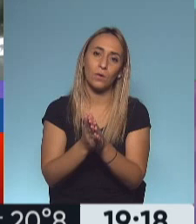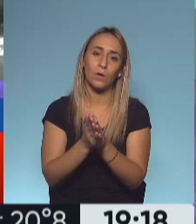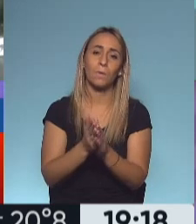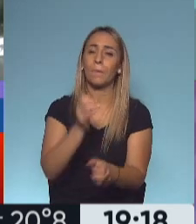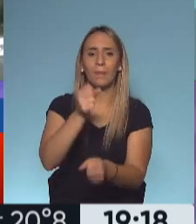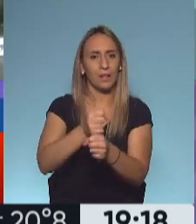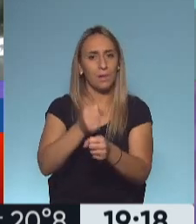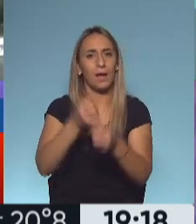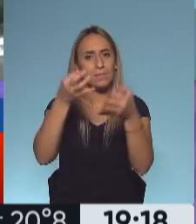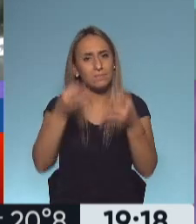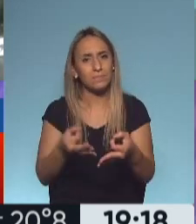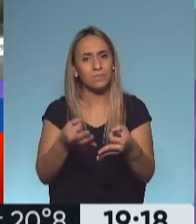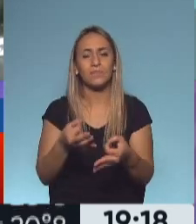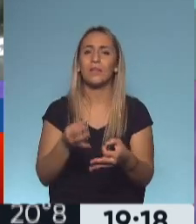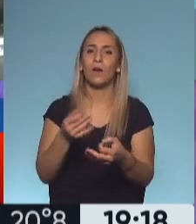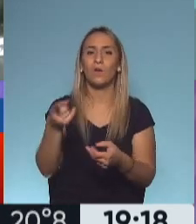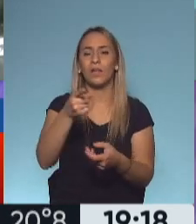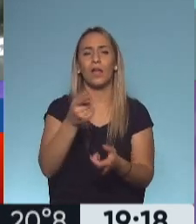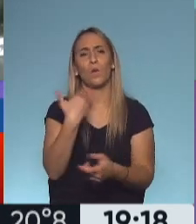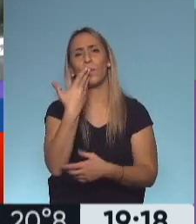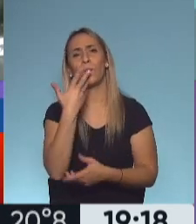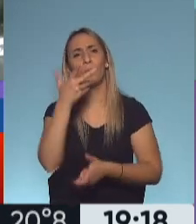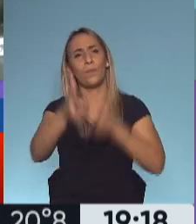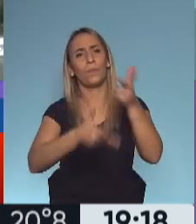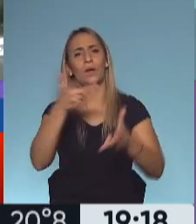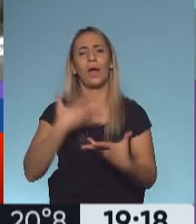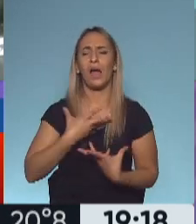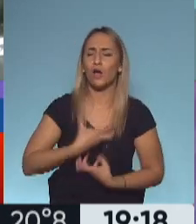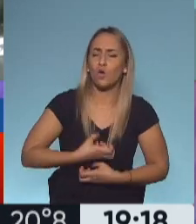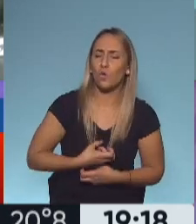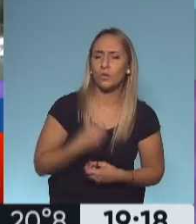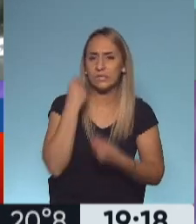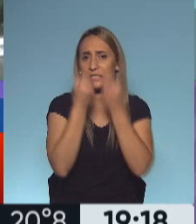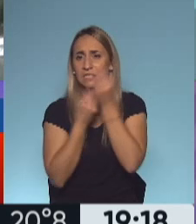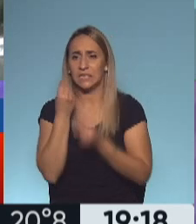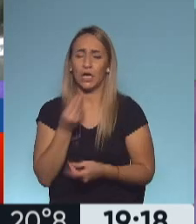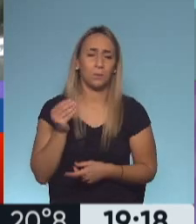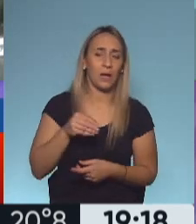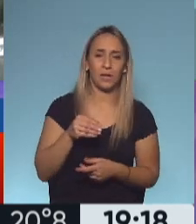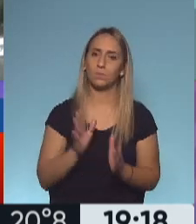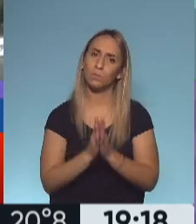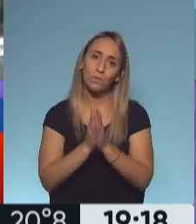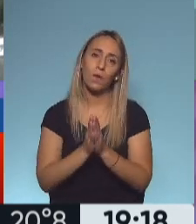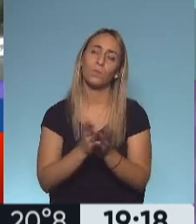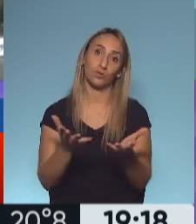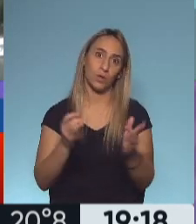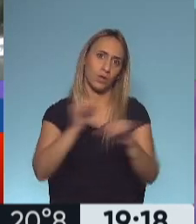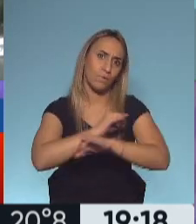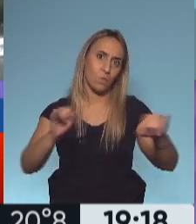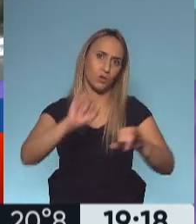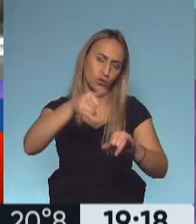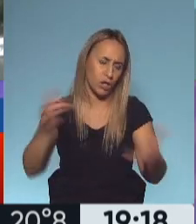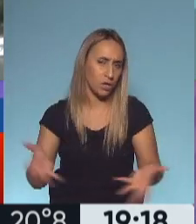trabajar en ese sentido, a no sumar más angustia, más preocupaciones a las existentes, por supuesto, a informar, pero con